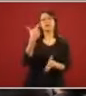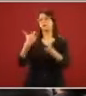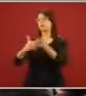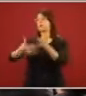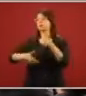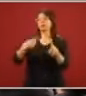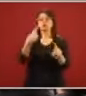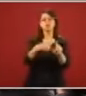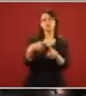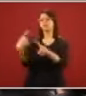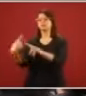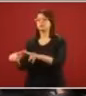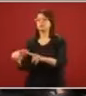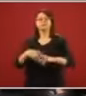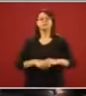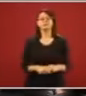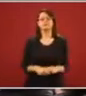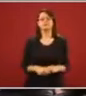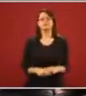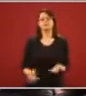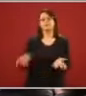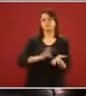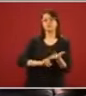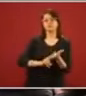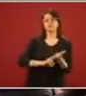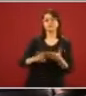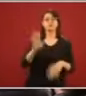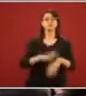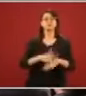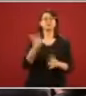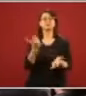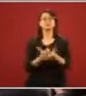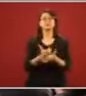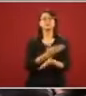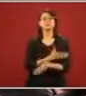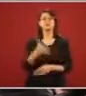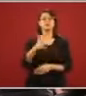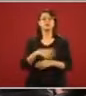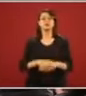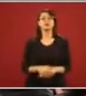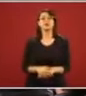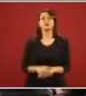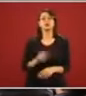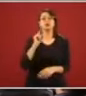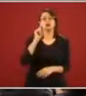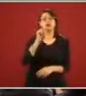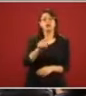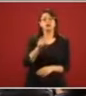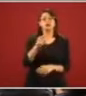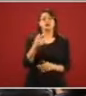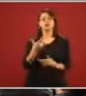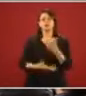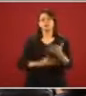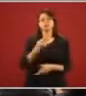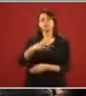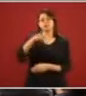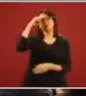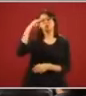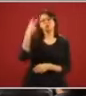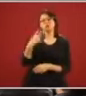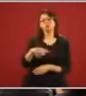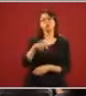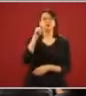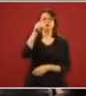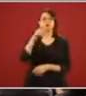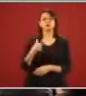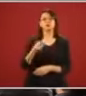gasolina regular, el precio más alto lo encontramos en Servicios Gasolineros de México, en Isla Mujeres,